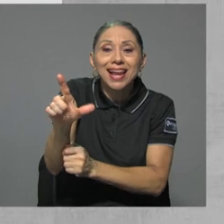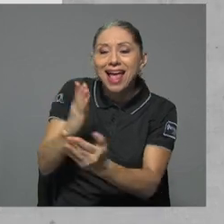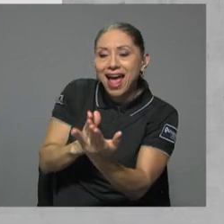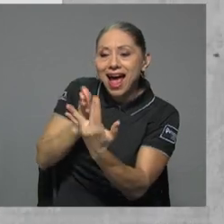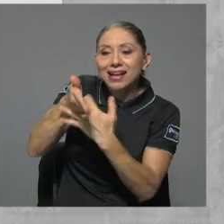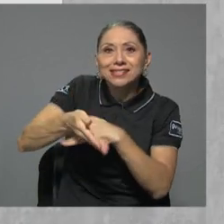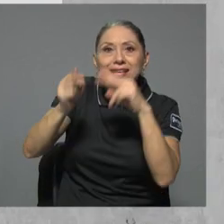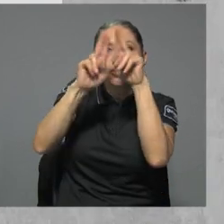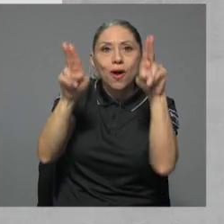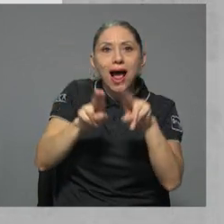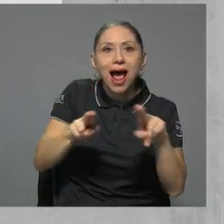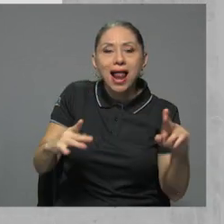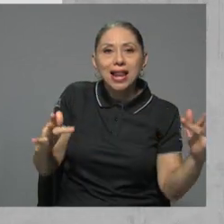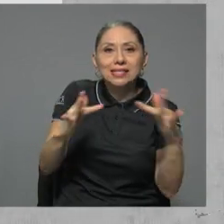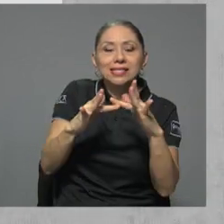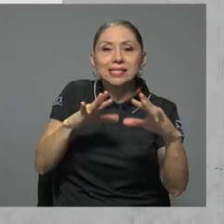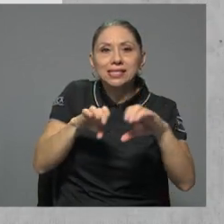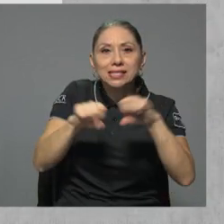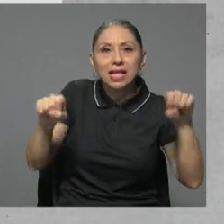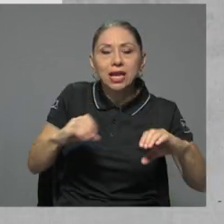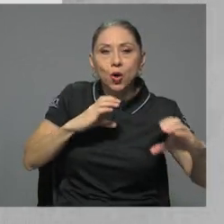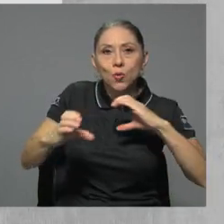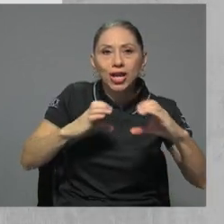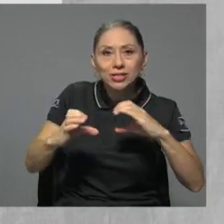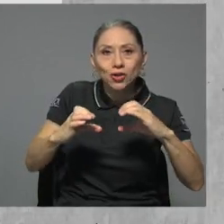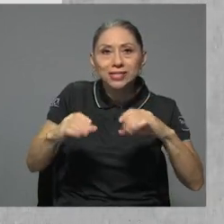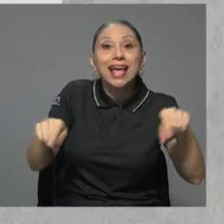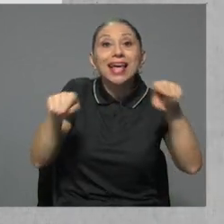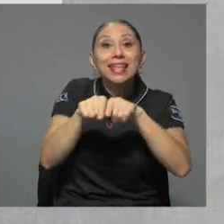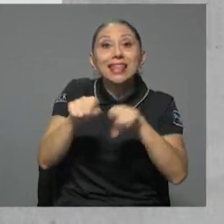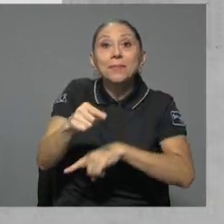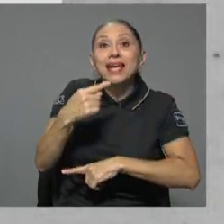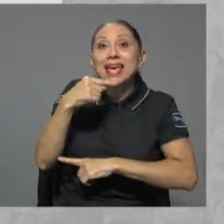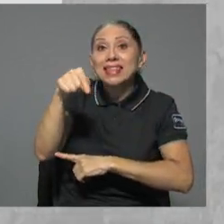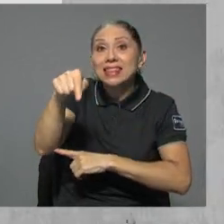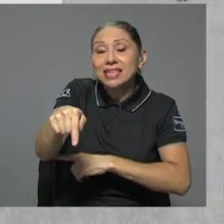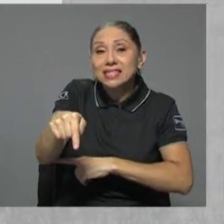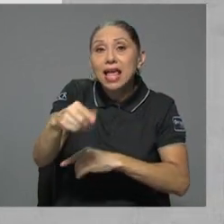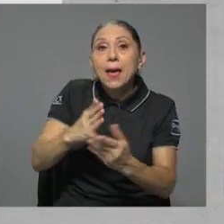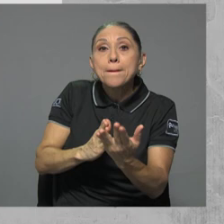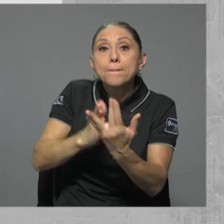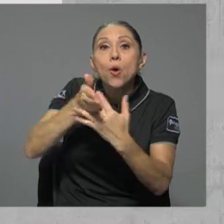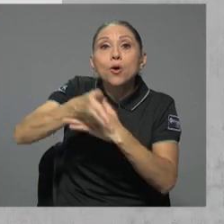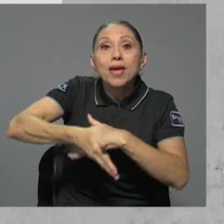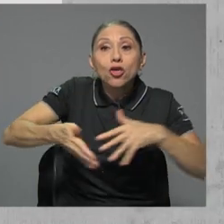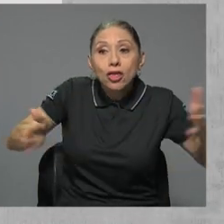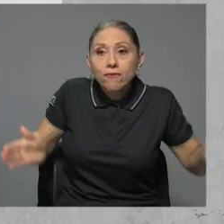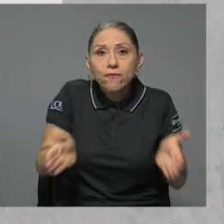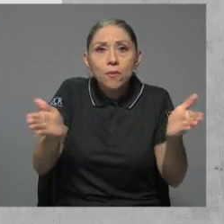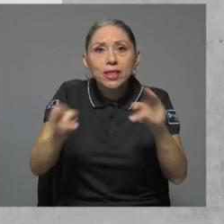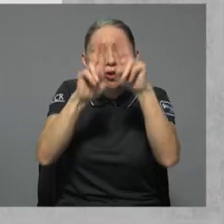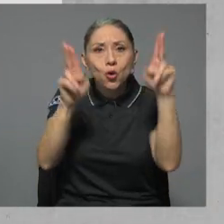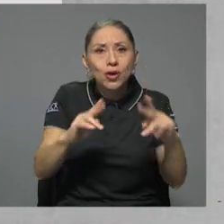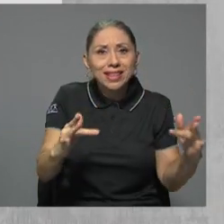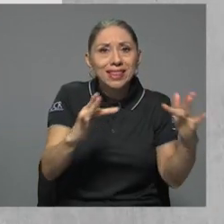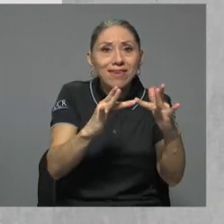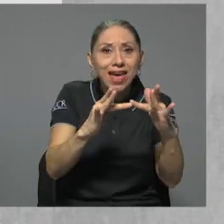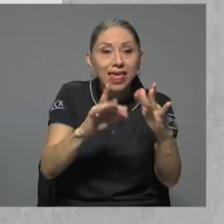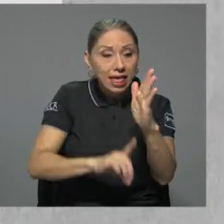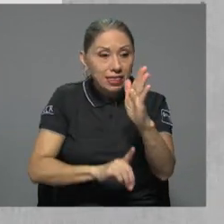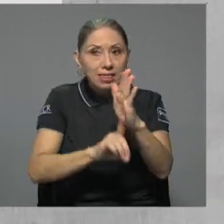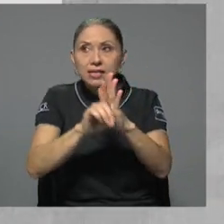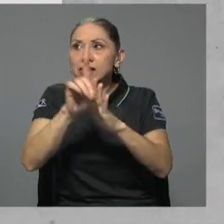telecomunicaciones e incluso define que es por medio del fomento de la conectividad el desarrollo de la infraestructura